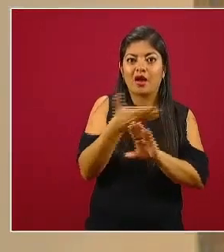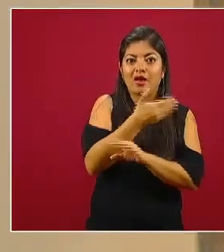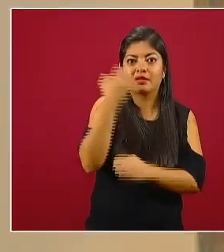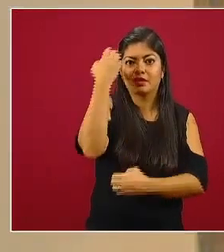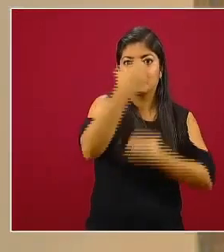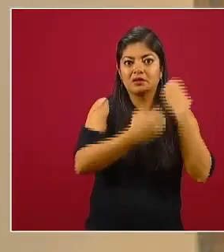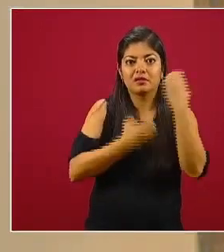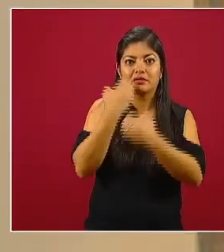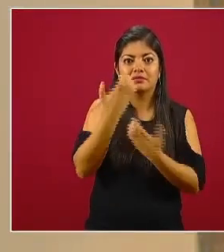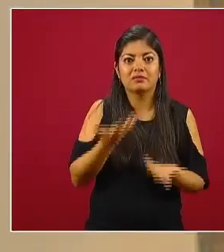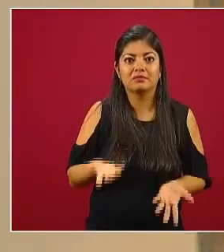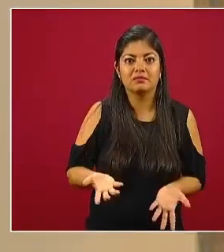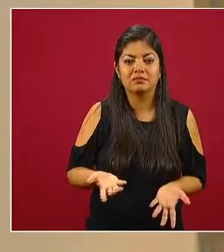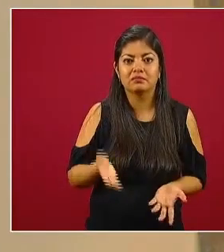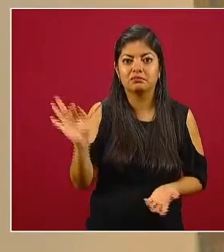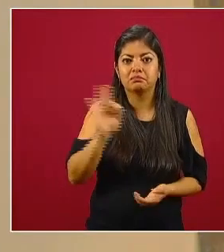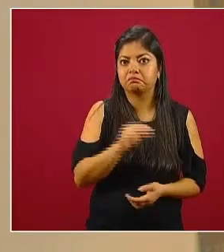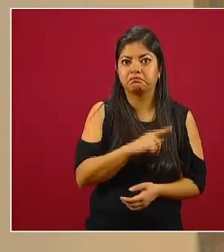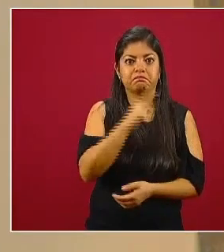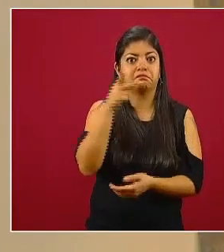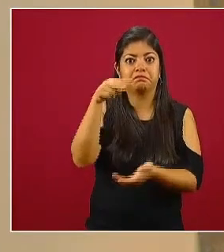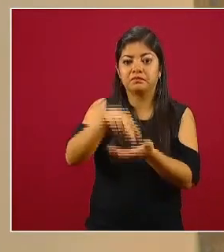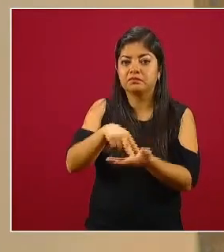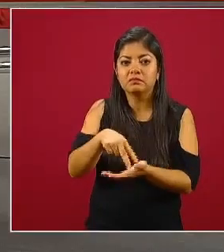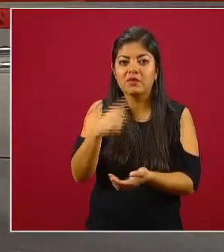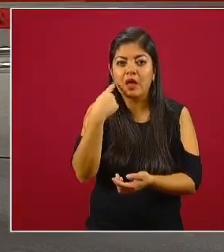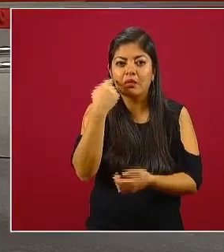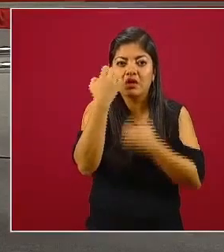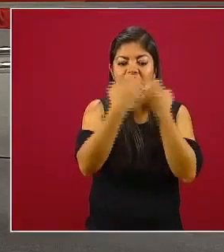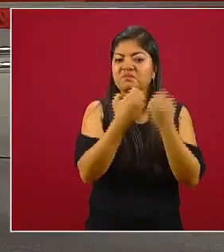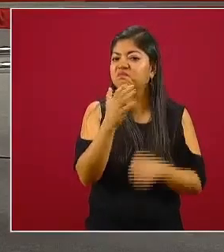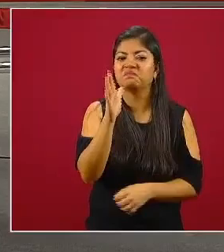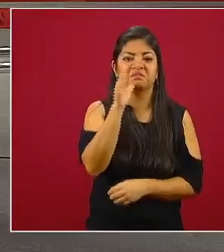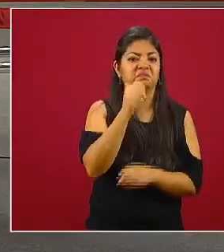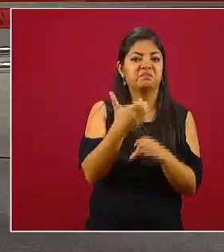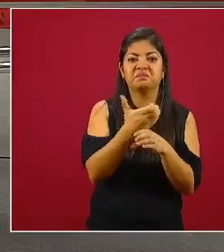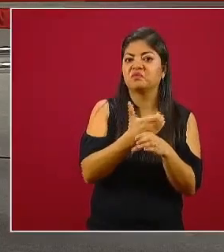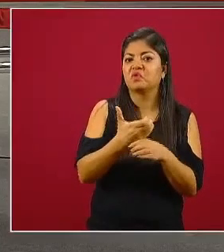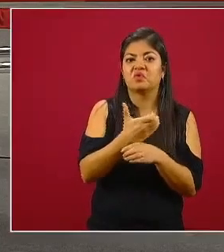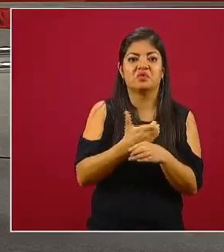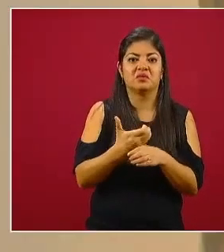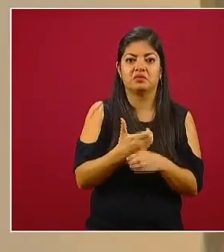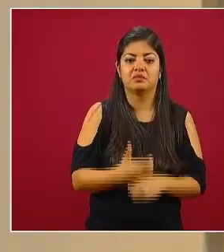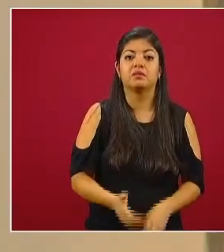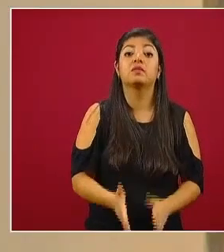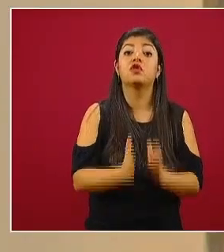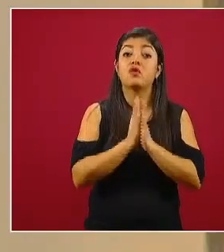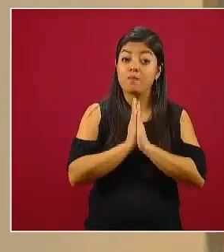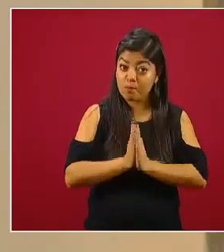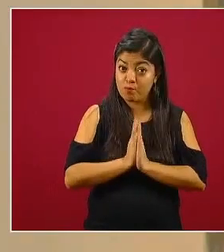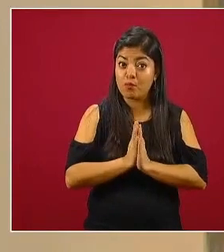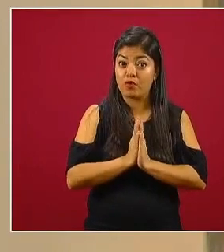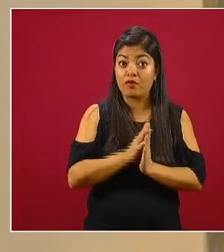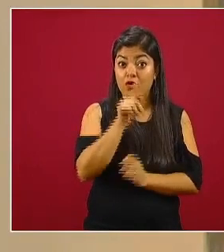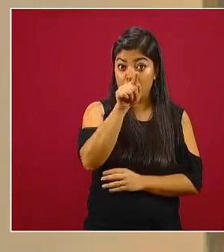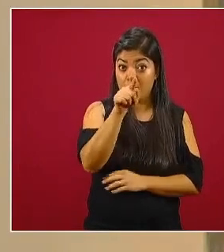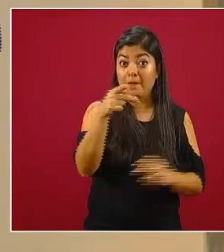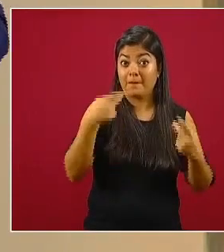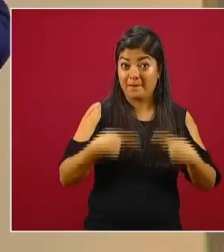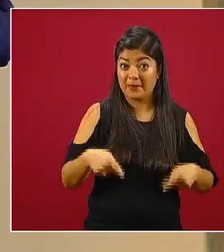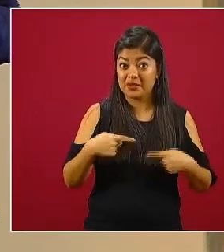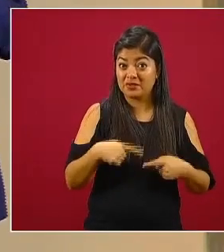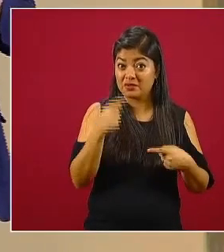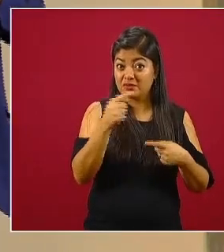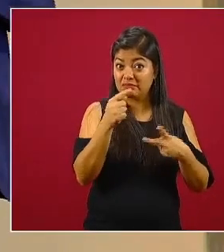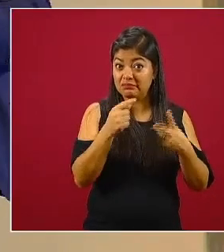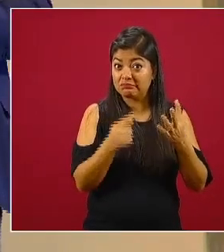prácticamente llegue en una situación en la que no se le puede recuperar. Por favor, si es una persona con las